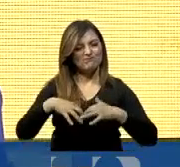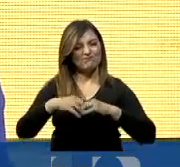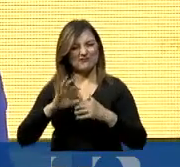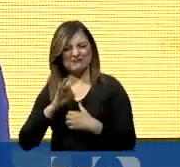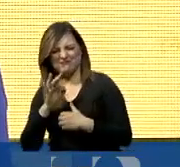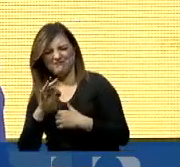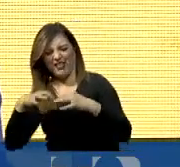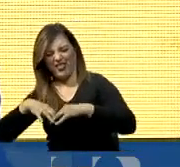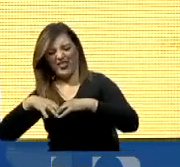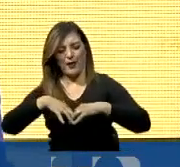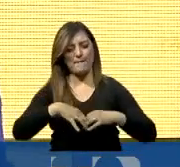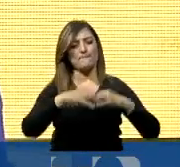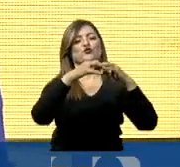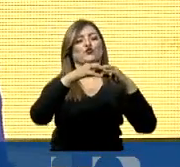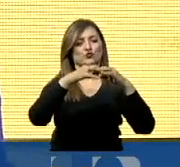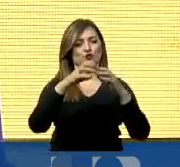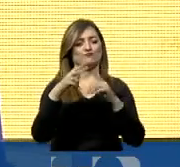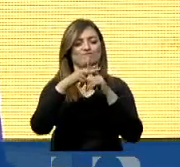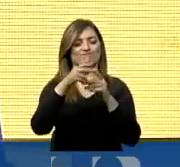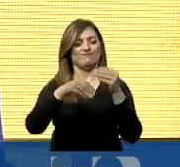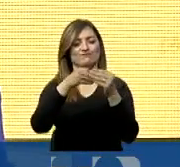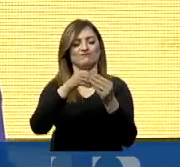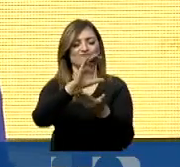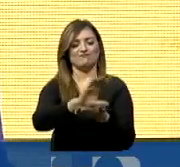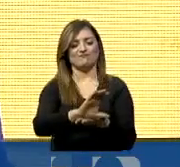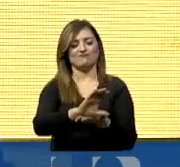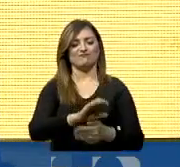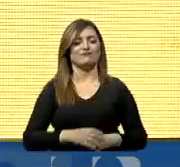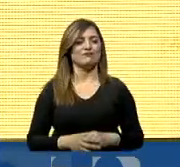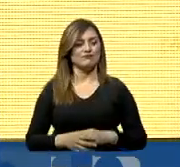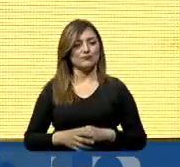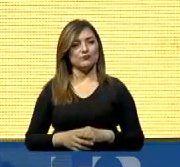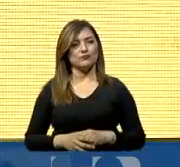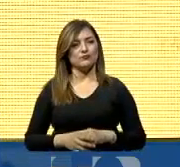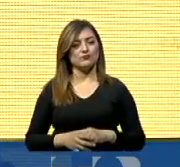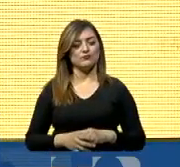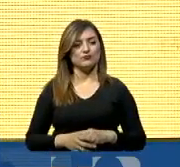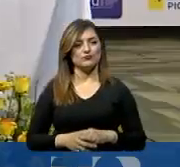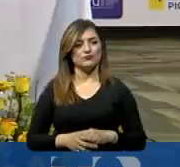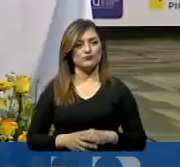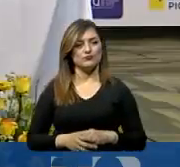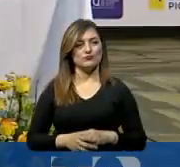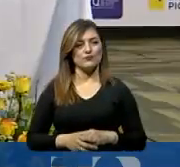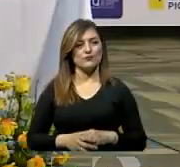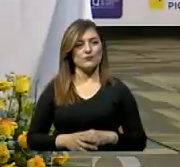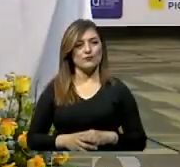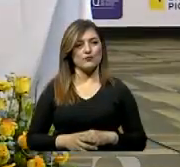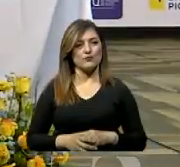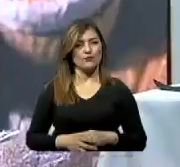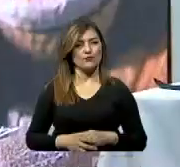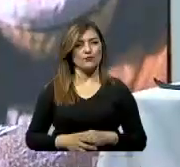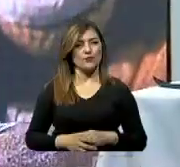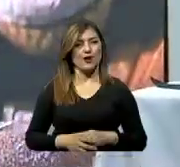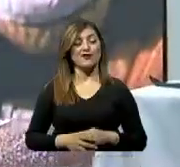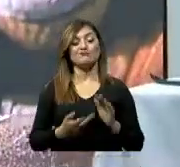post-pandemia a través de préstamos para la inversión de capital y o de capital de trabajo. Este bono reafirmará la